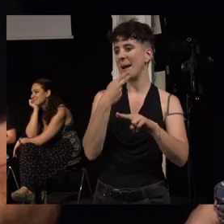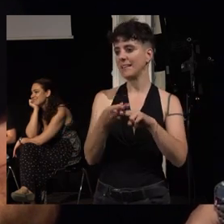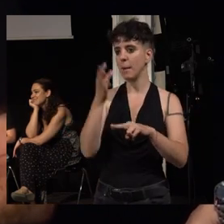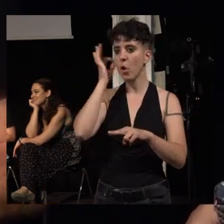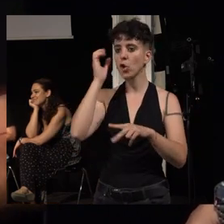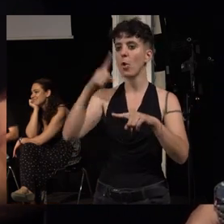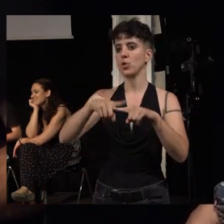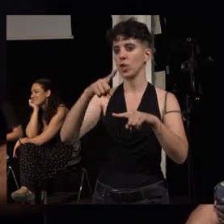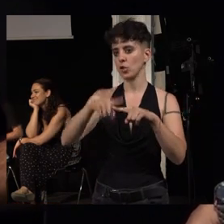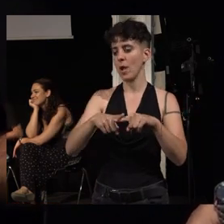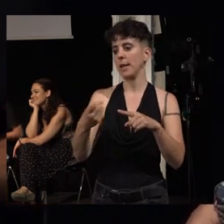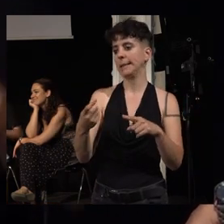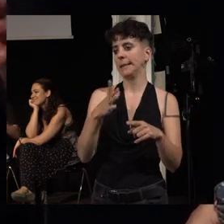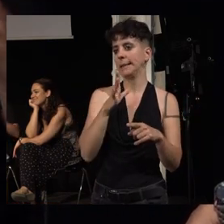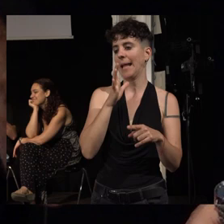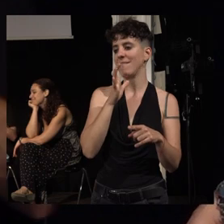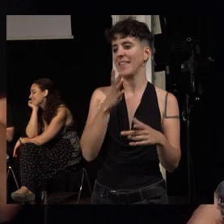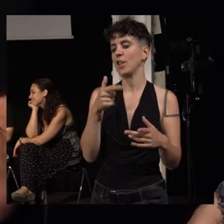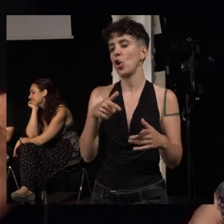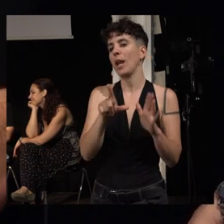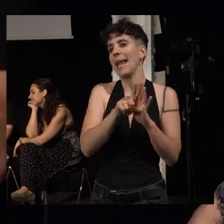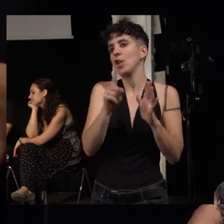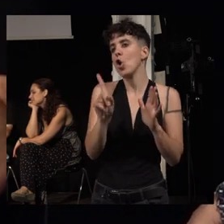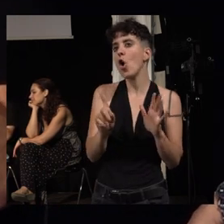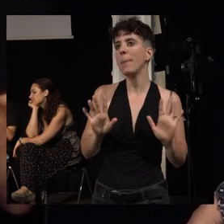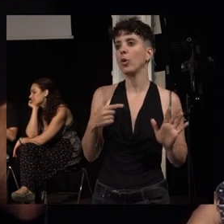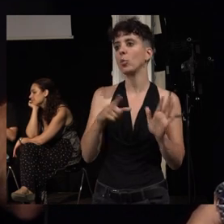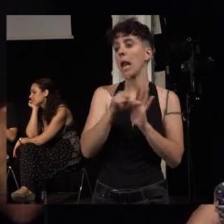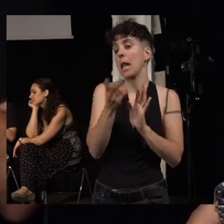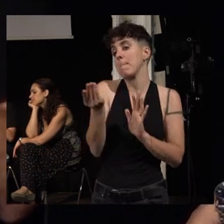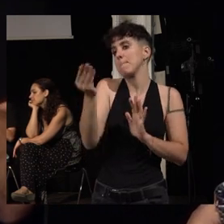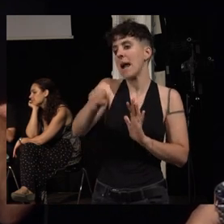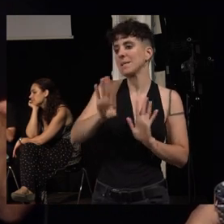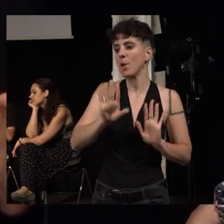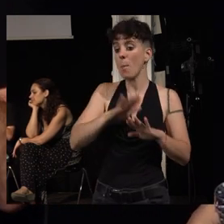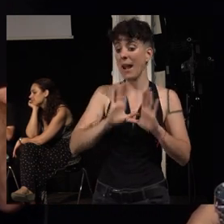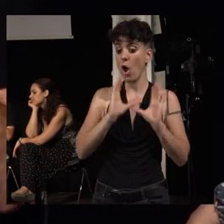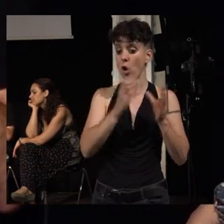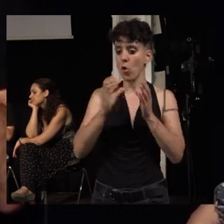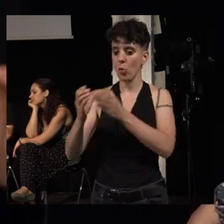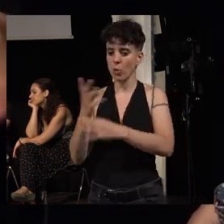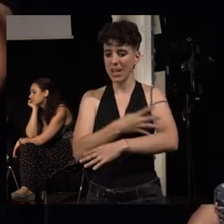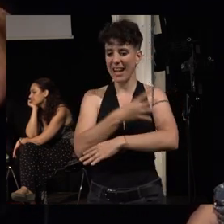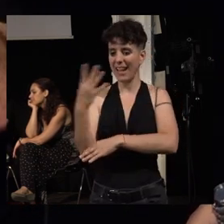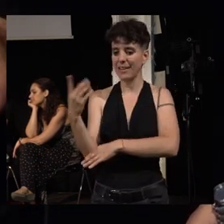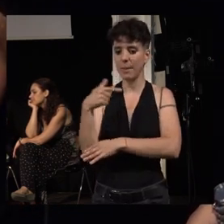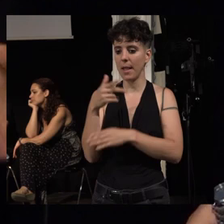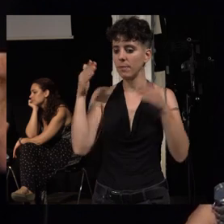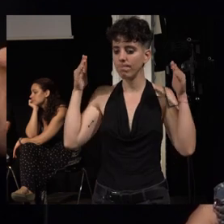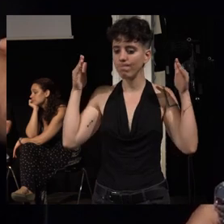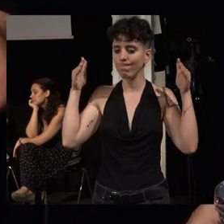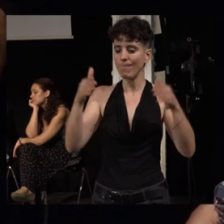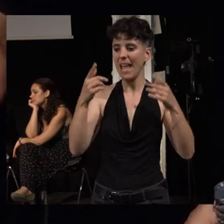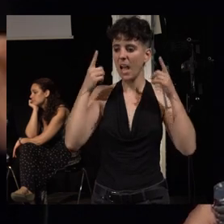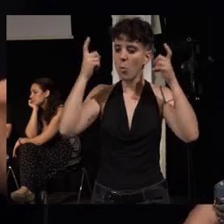el matrimonio homosexual, no fatídica en la ley ni nada, sino como una ley más. Lo que pasa es que para los grupos LGTB fue centrar absolutamente